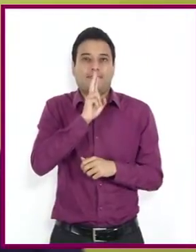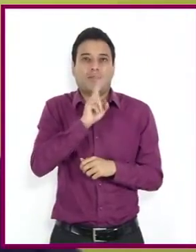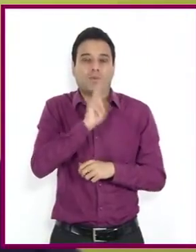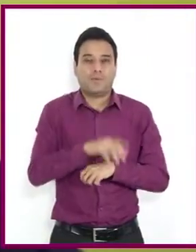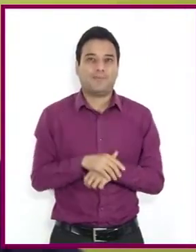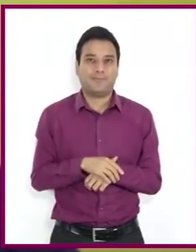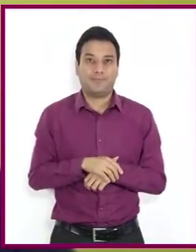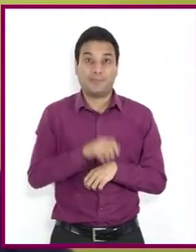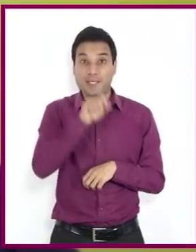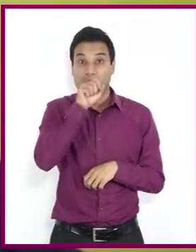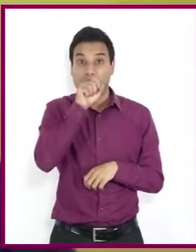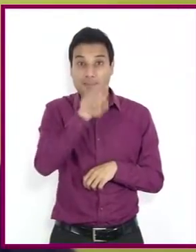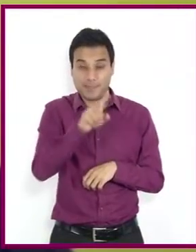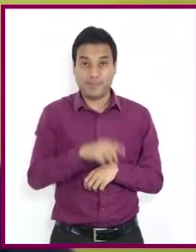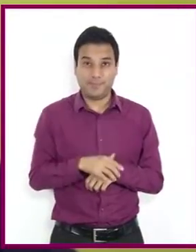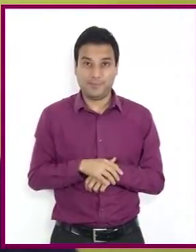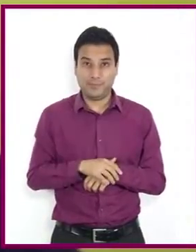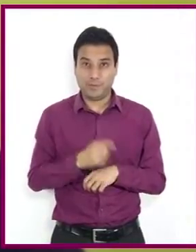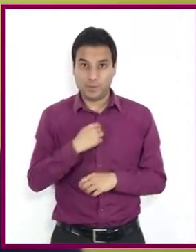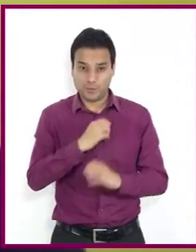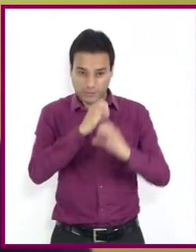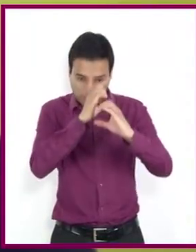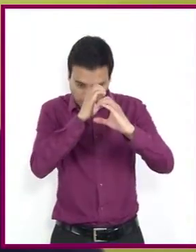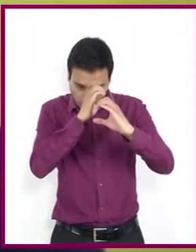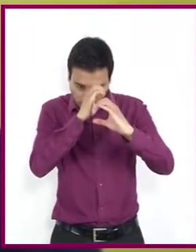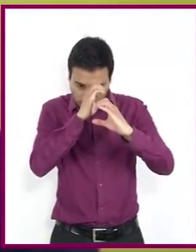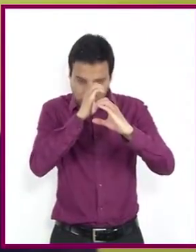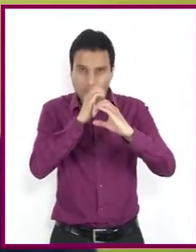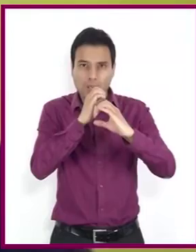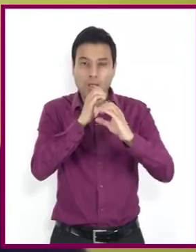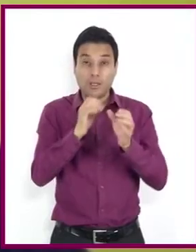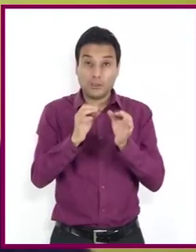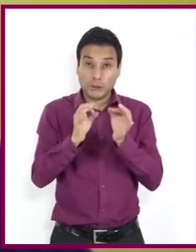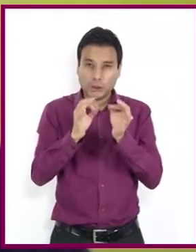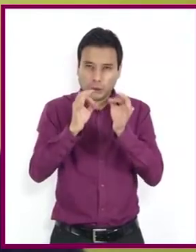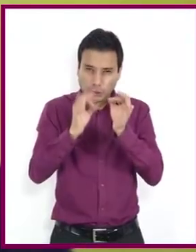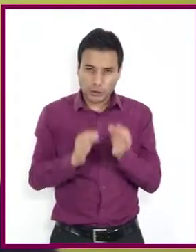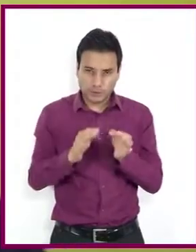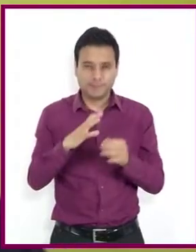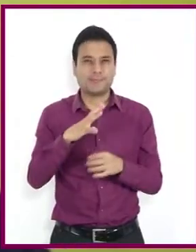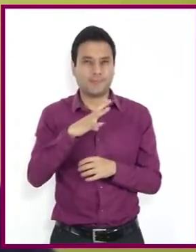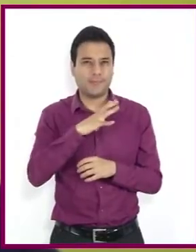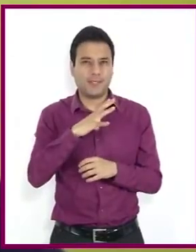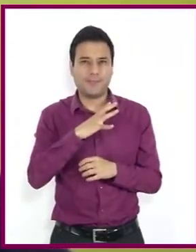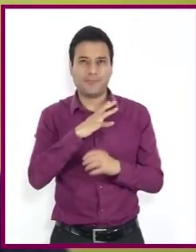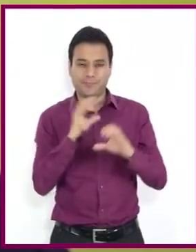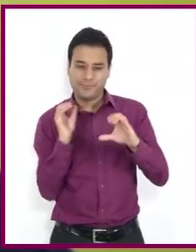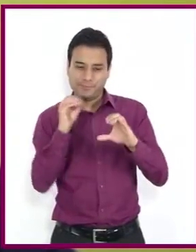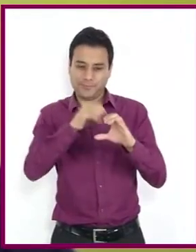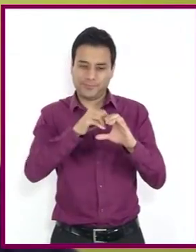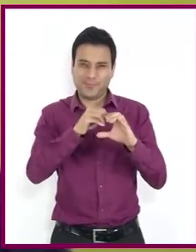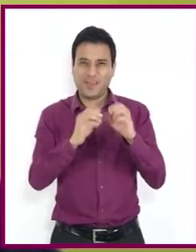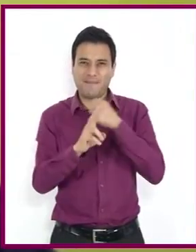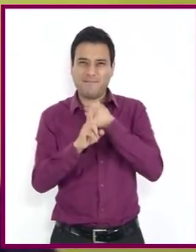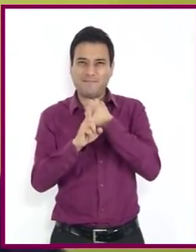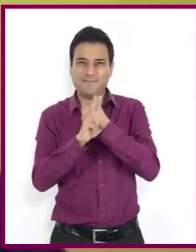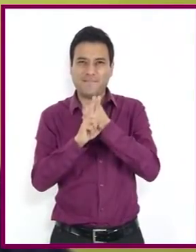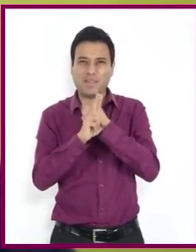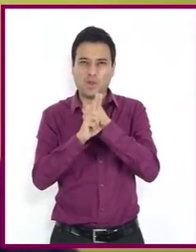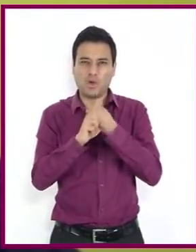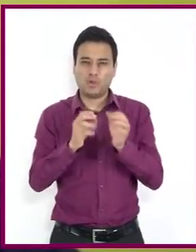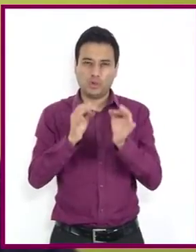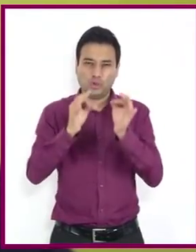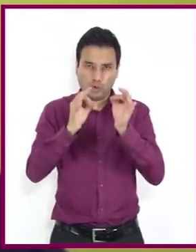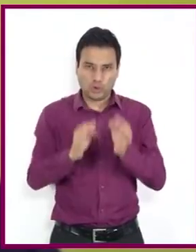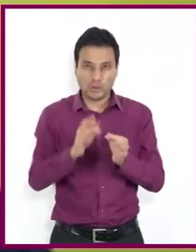de que la imagen ya no se veía de cabeza porque pude colocar una lente divergente en el ocular. Y confieso que en las mejoras